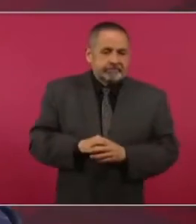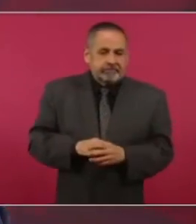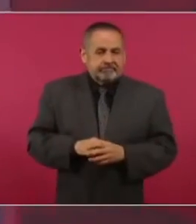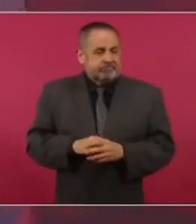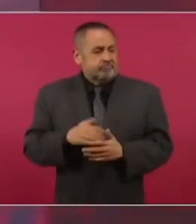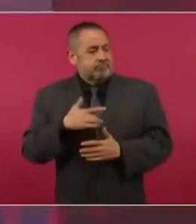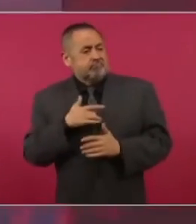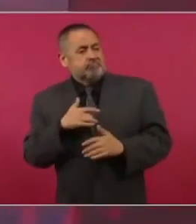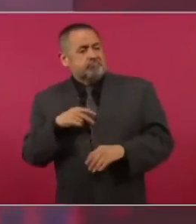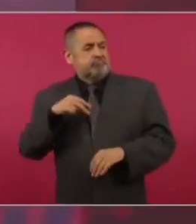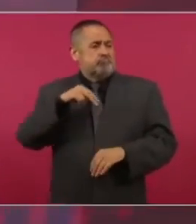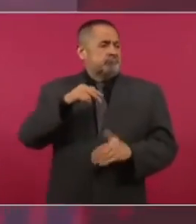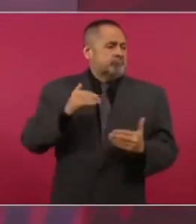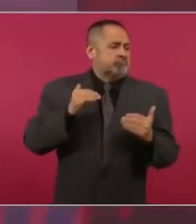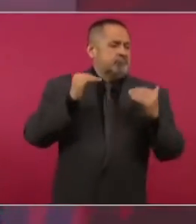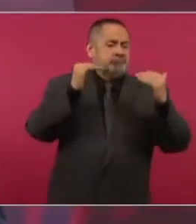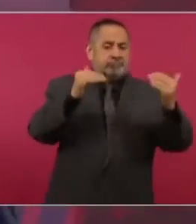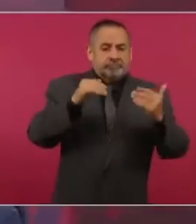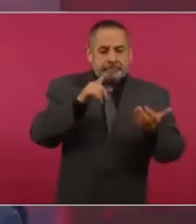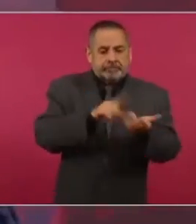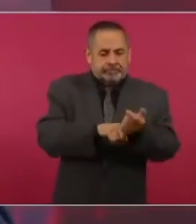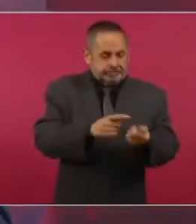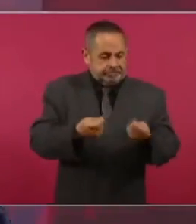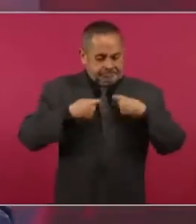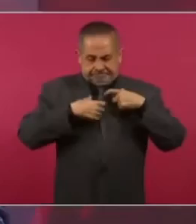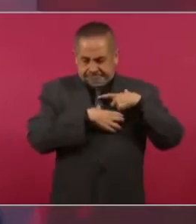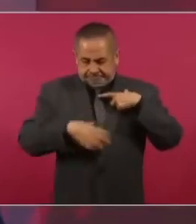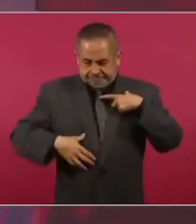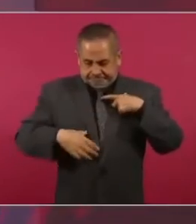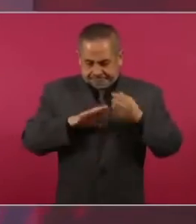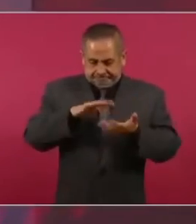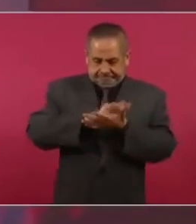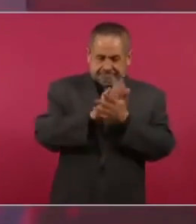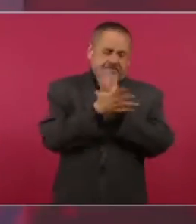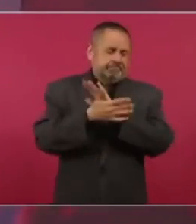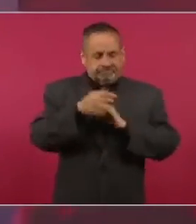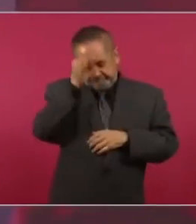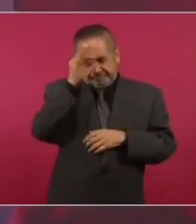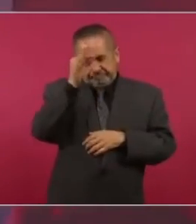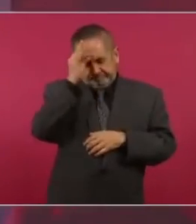tremendo, porque el poder atonta a los inteligentes